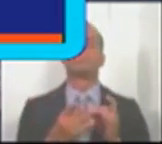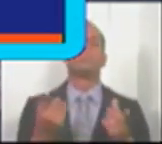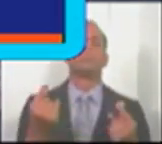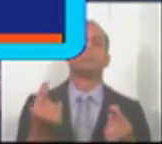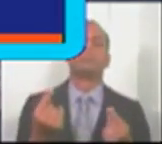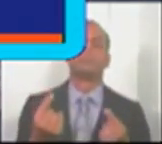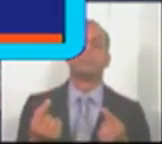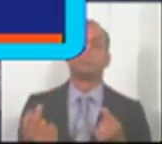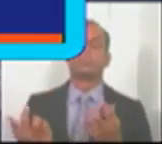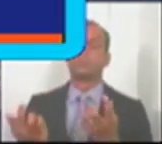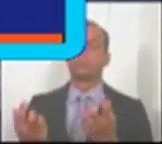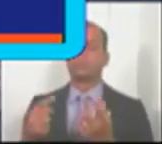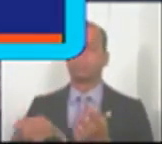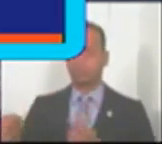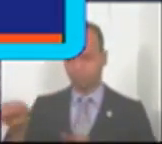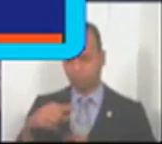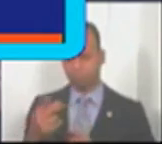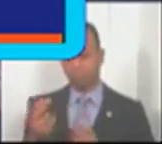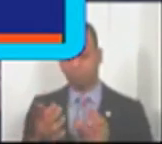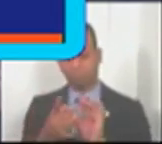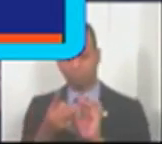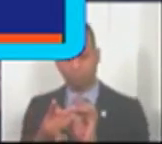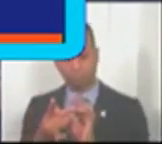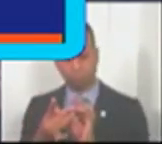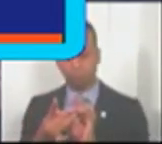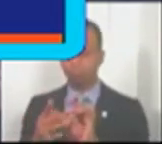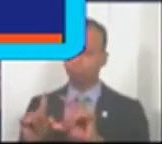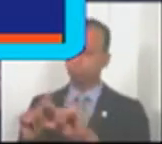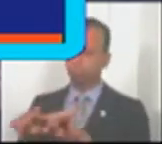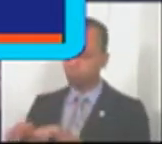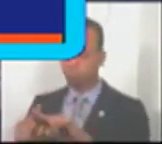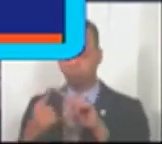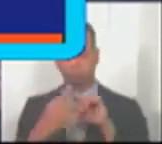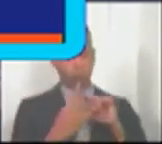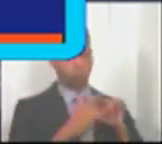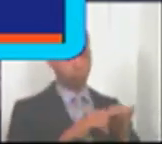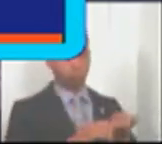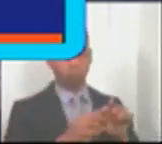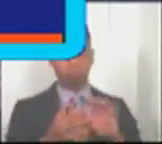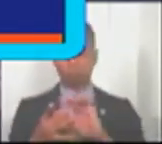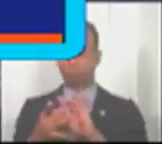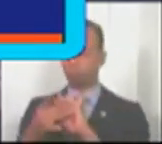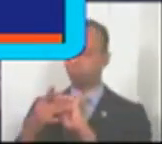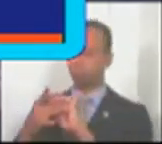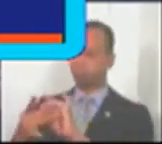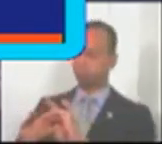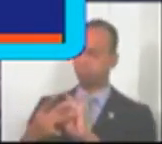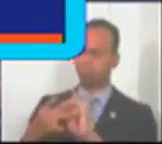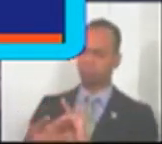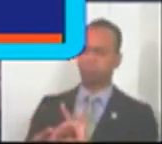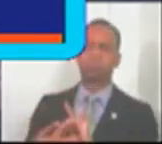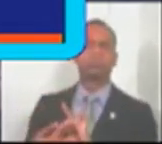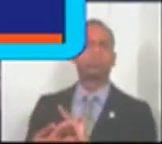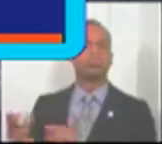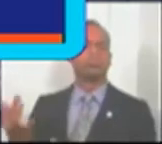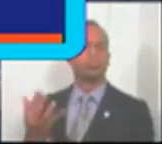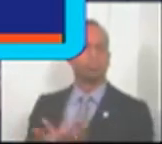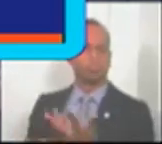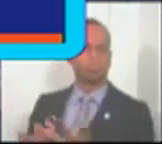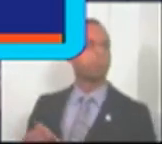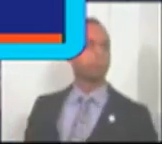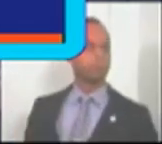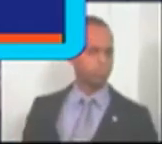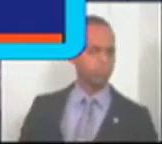insertado sabiamente en la interdependencia, habían producido una nueva manera de relacionarse